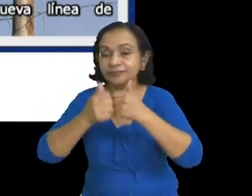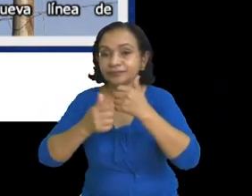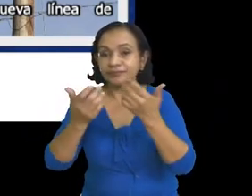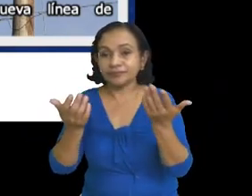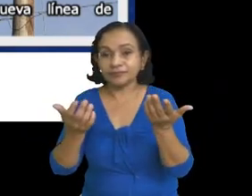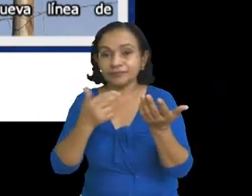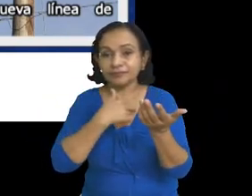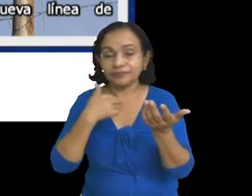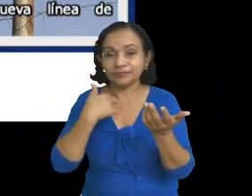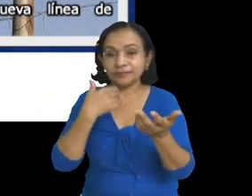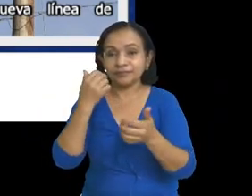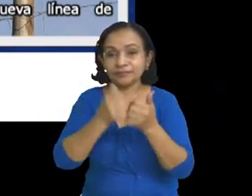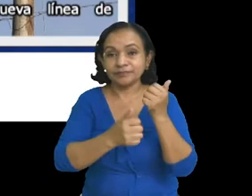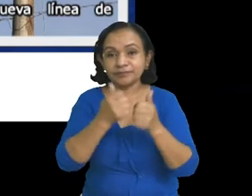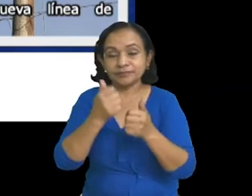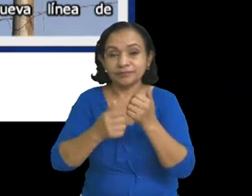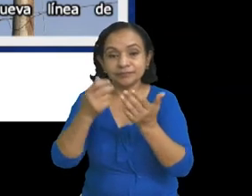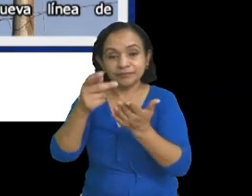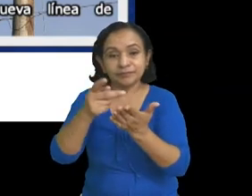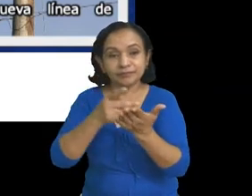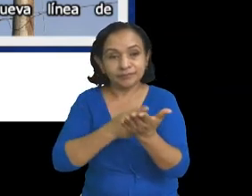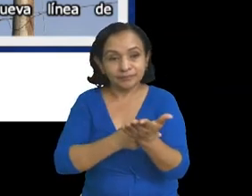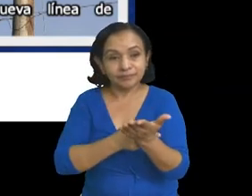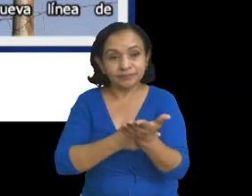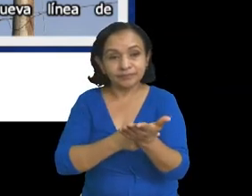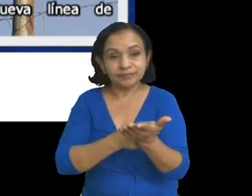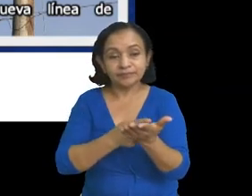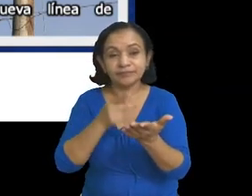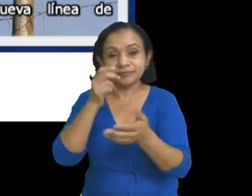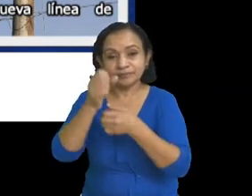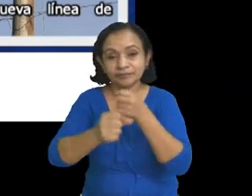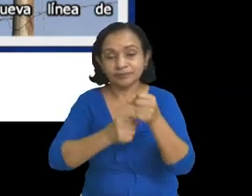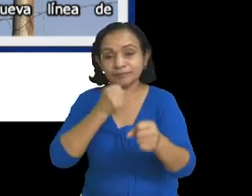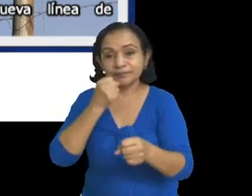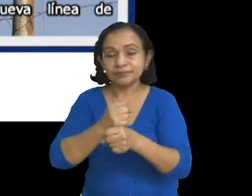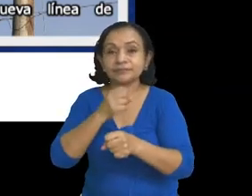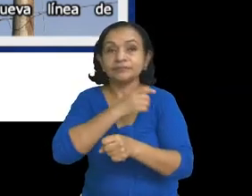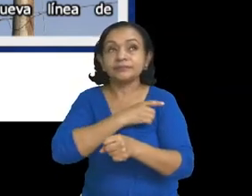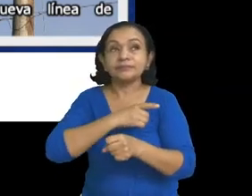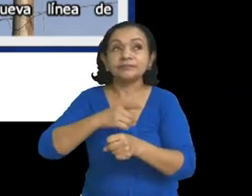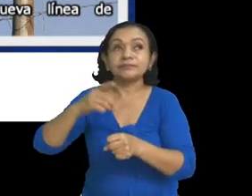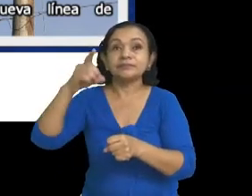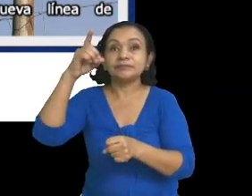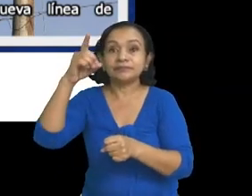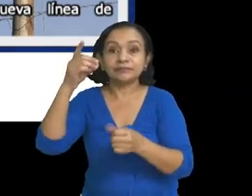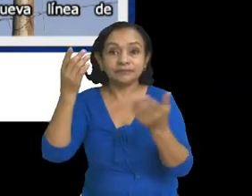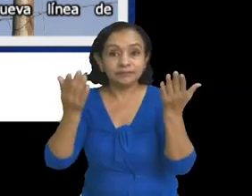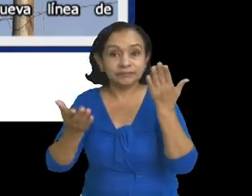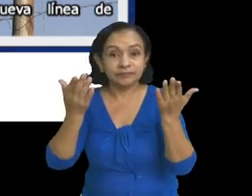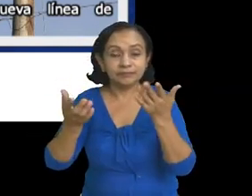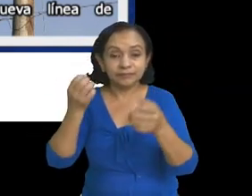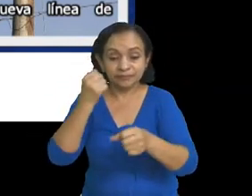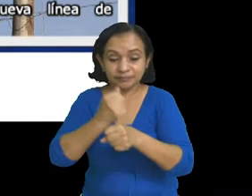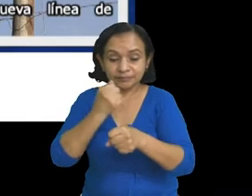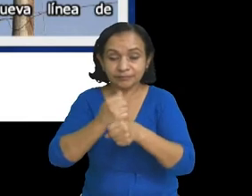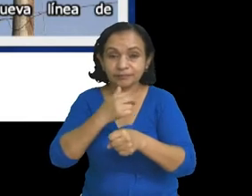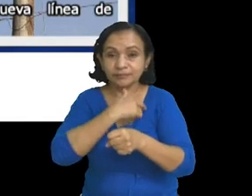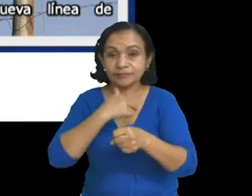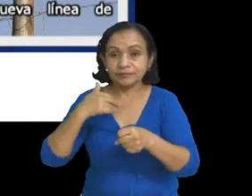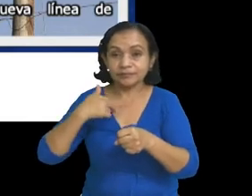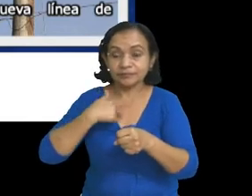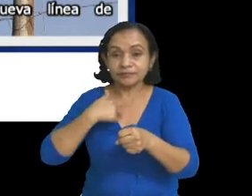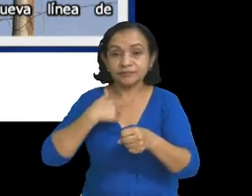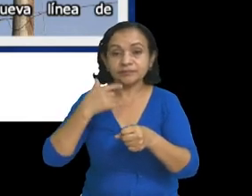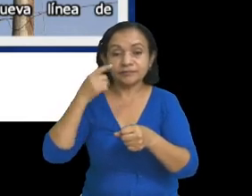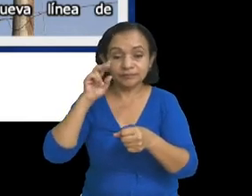ha hecho más complejo afectado el proyecto. Pero este año, Dios mediante y con el trabajo que se está haciendo, pues